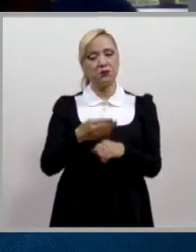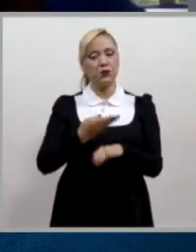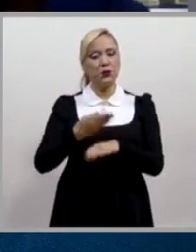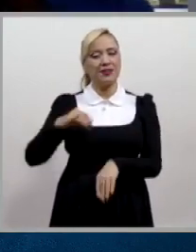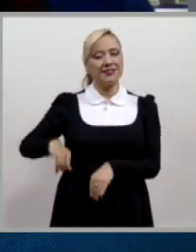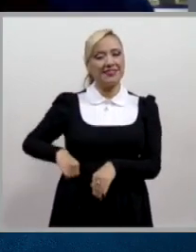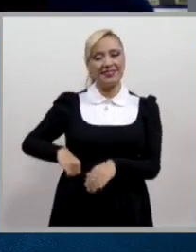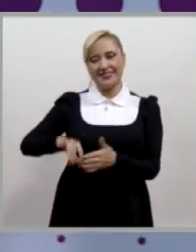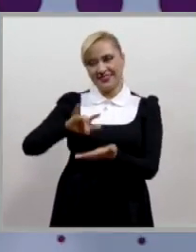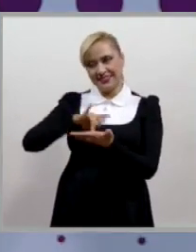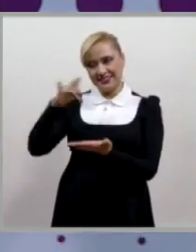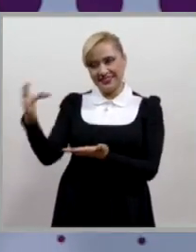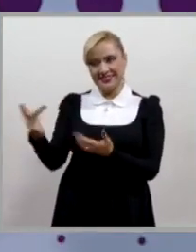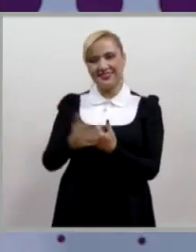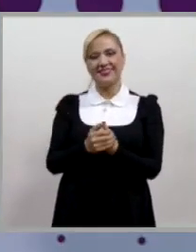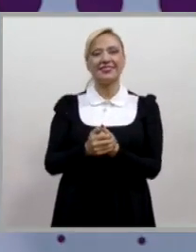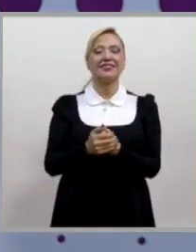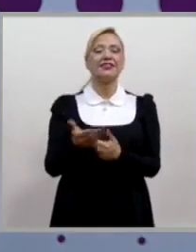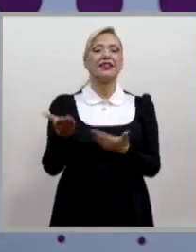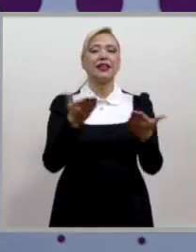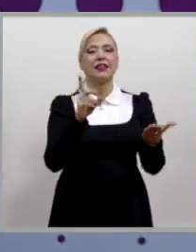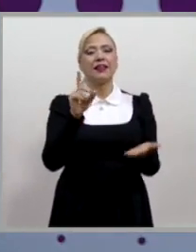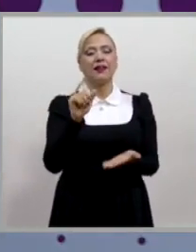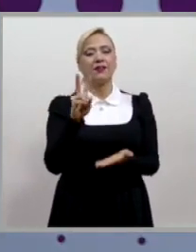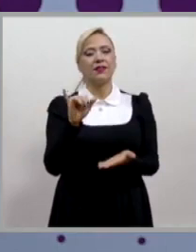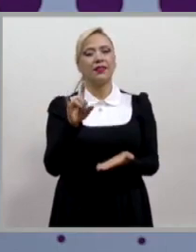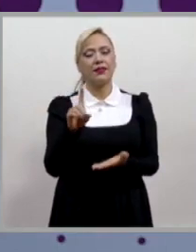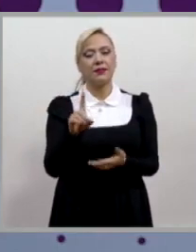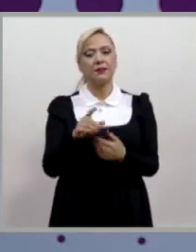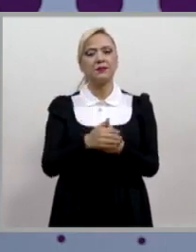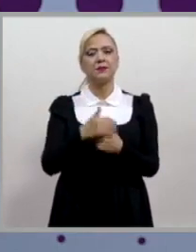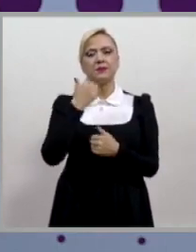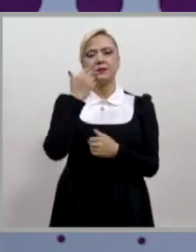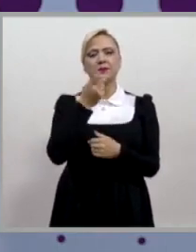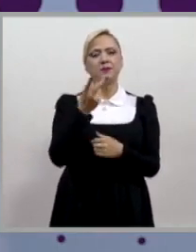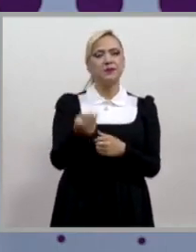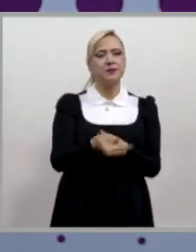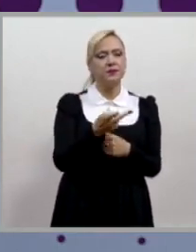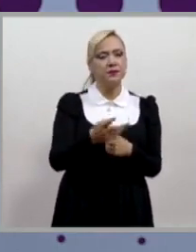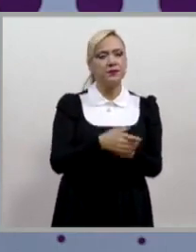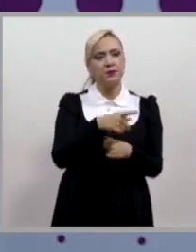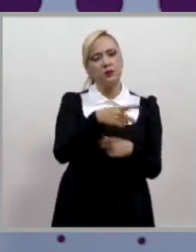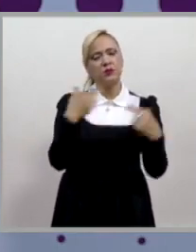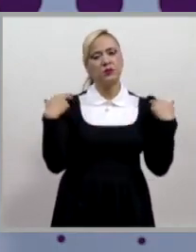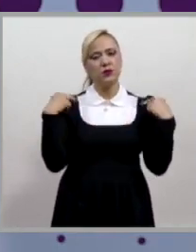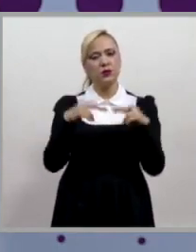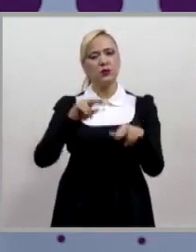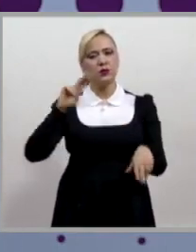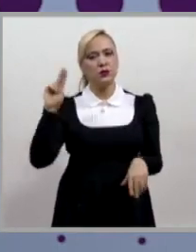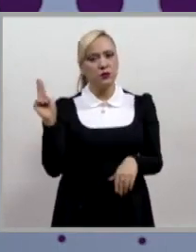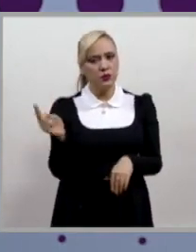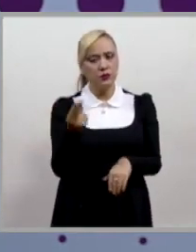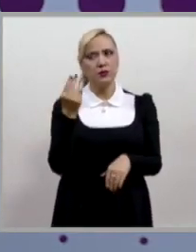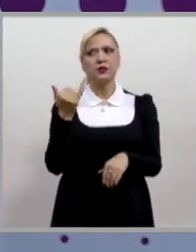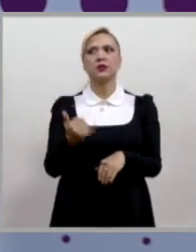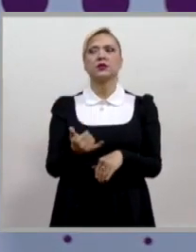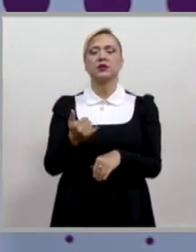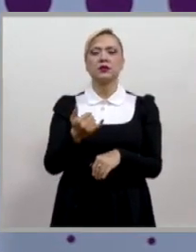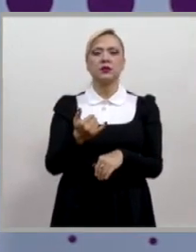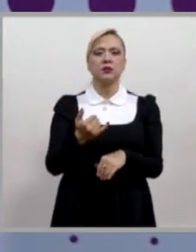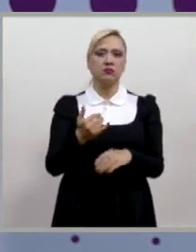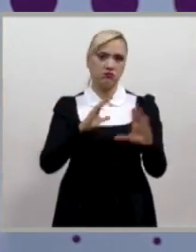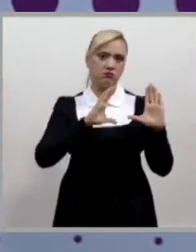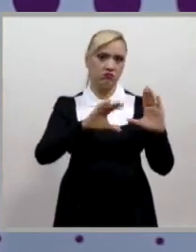muy interesante. Gracias, Carla. David, antes de irnos a la ronda de conclusiones y reflexiones finales, como profesor universitario, además como interesado en la